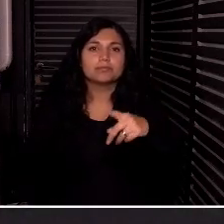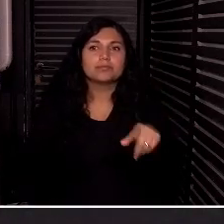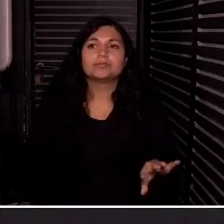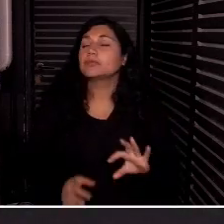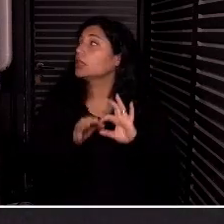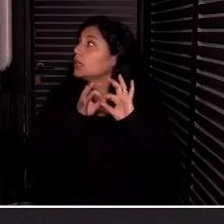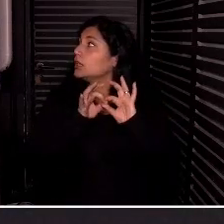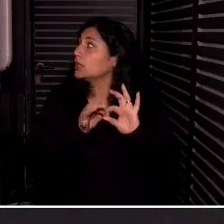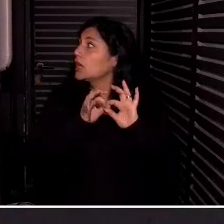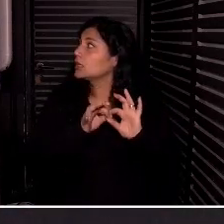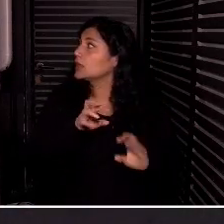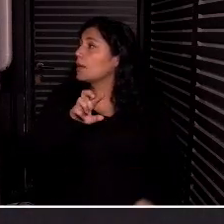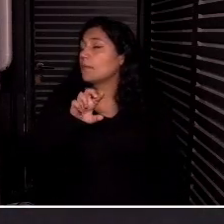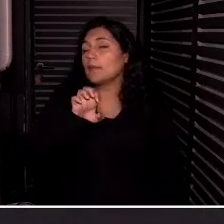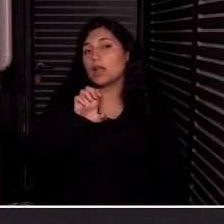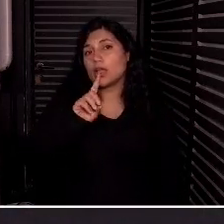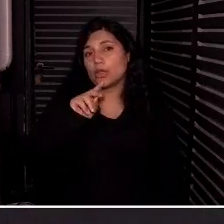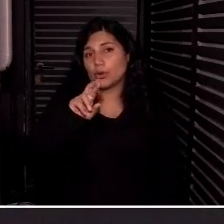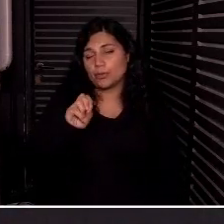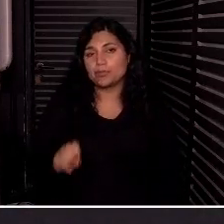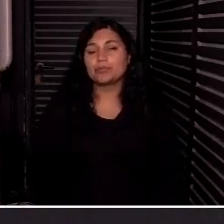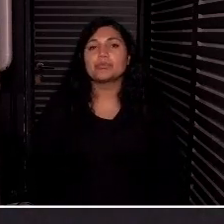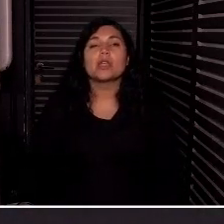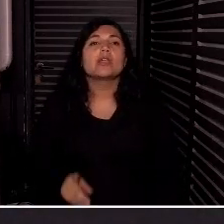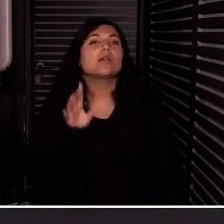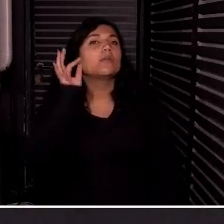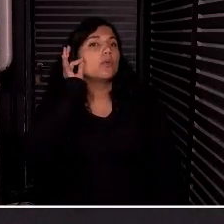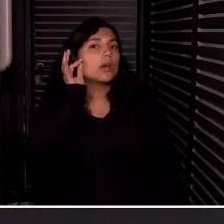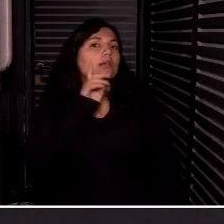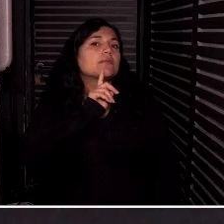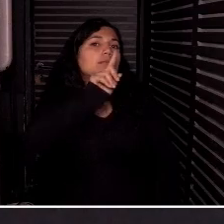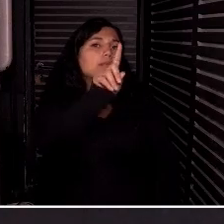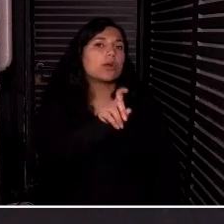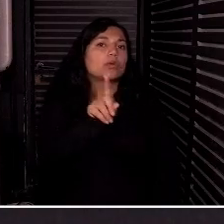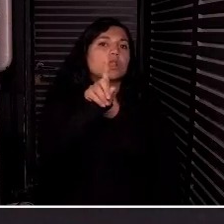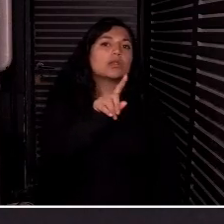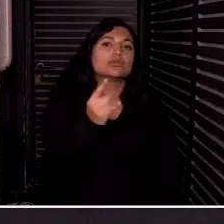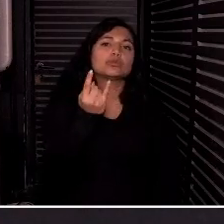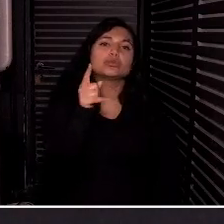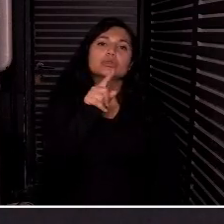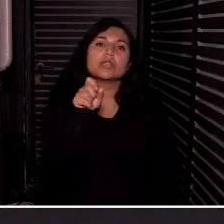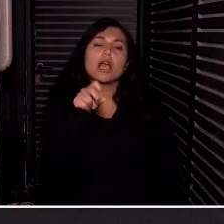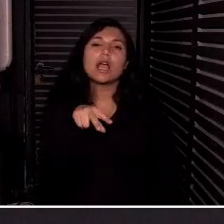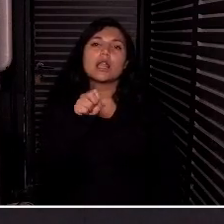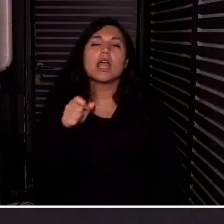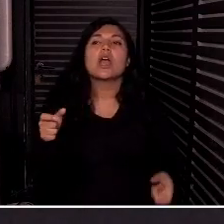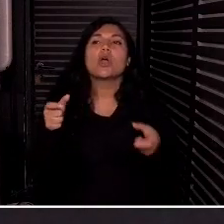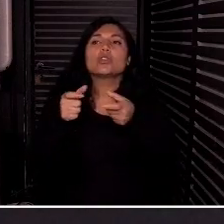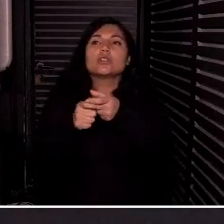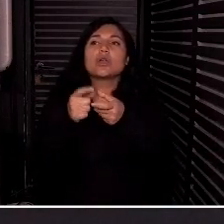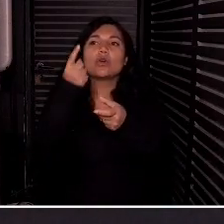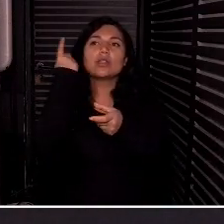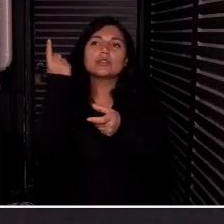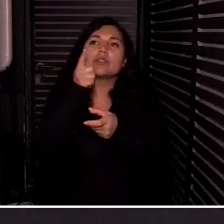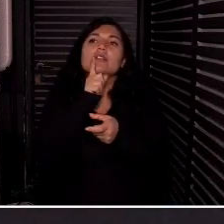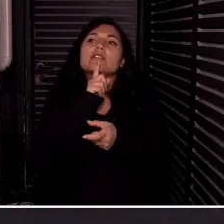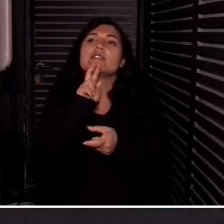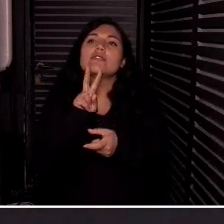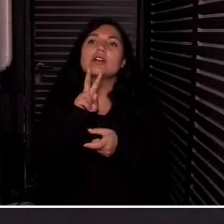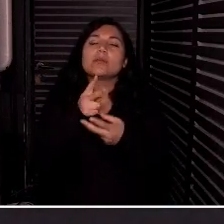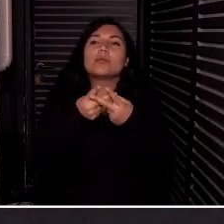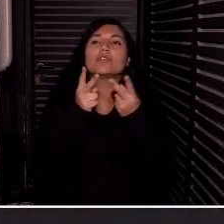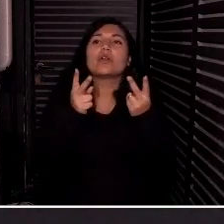Susana según otro estudio el mapa de la televisión en chile y consumo de medios también del Consejo Nacional de televisión que publicó el año